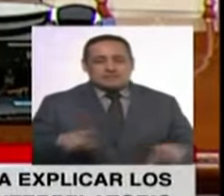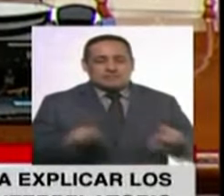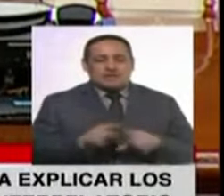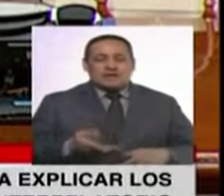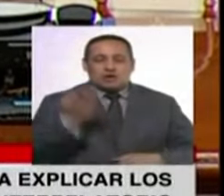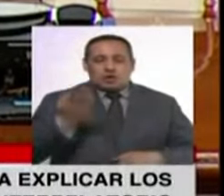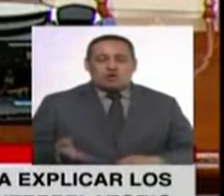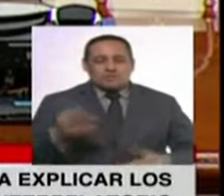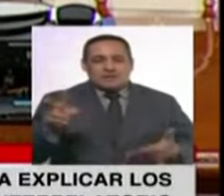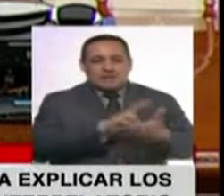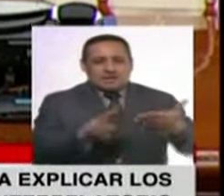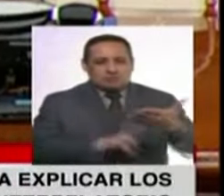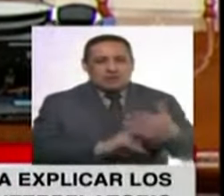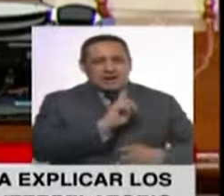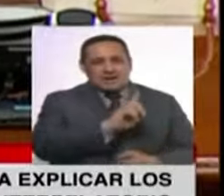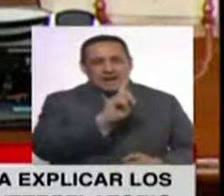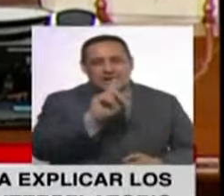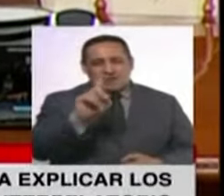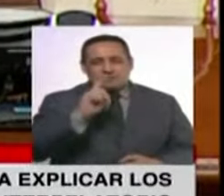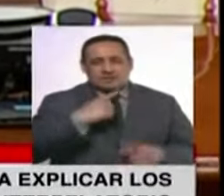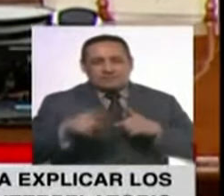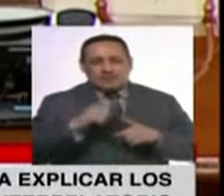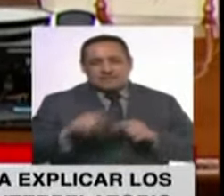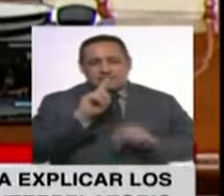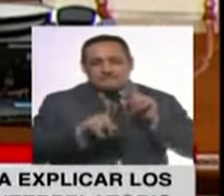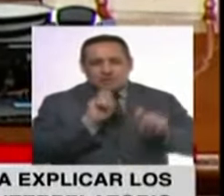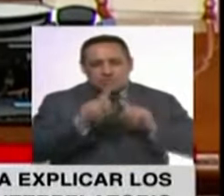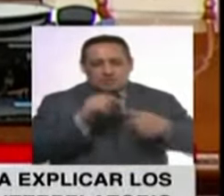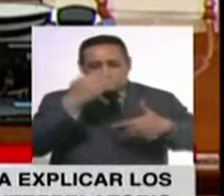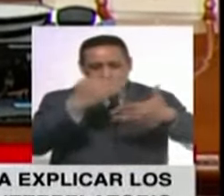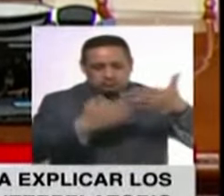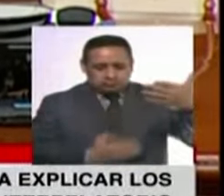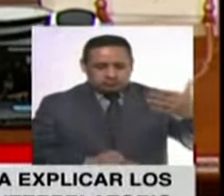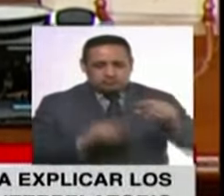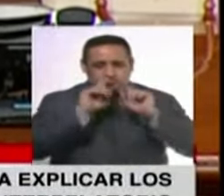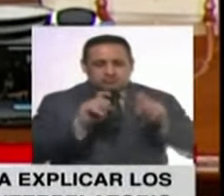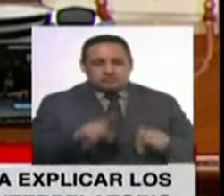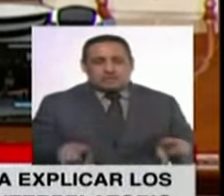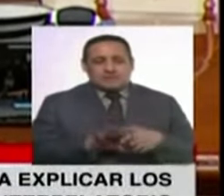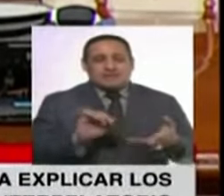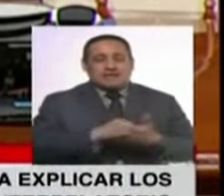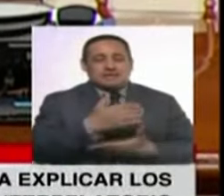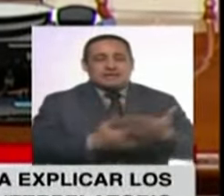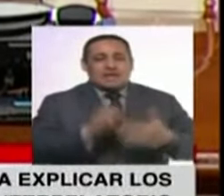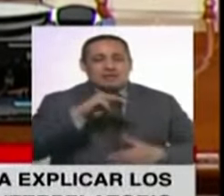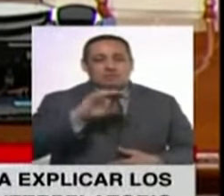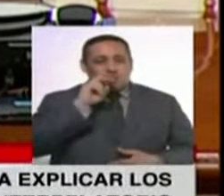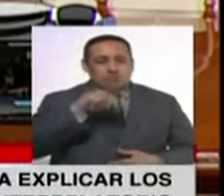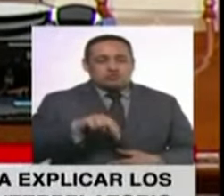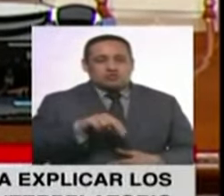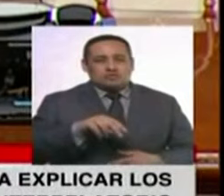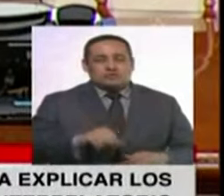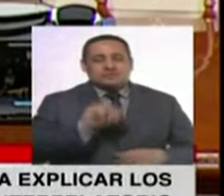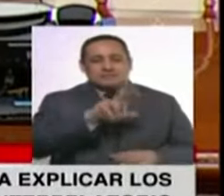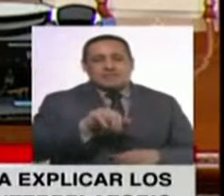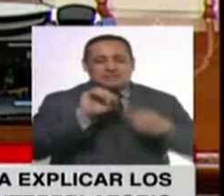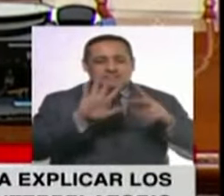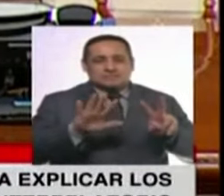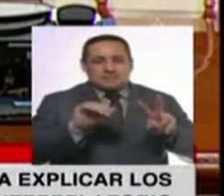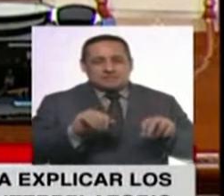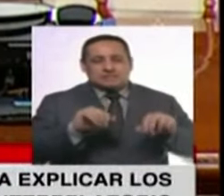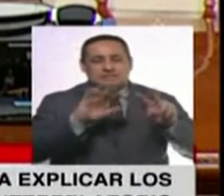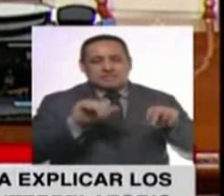señor relator dará lectura a cada una de las preguntas del pliego interpelatorio contenida la moción de orden del día 37